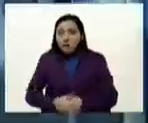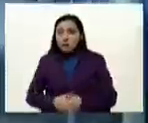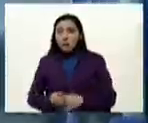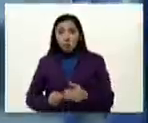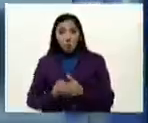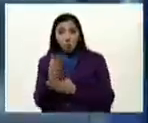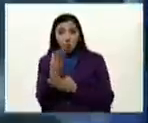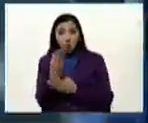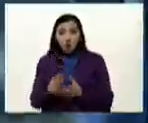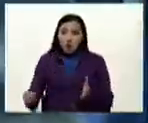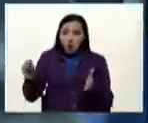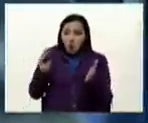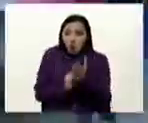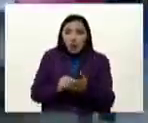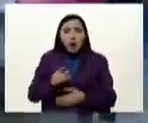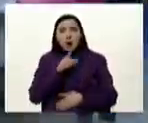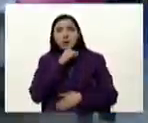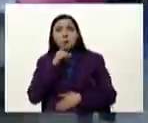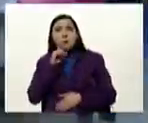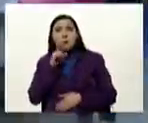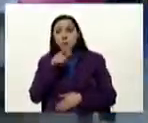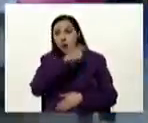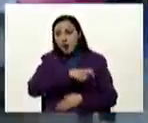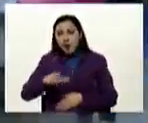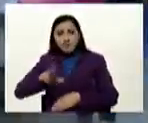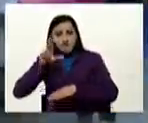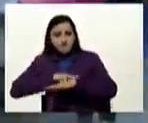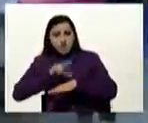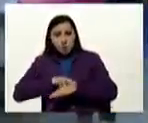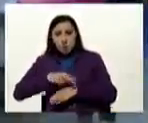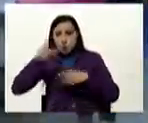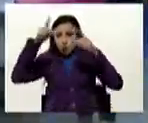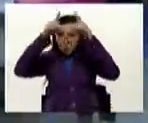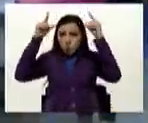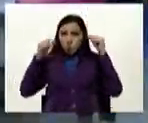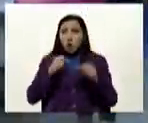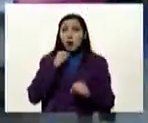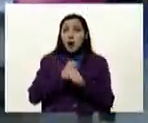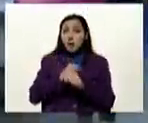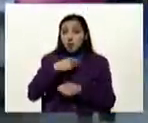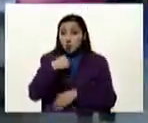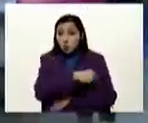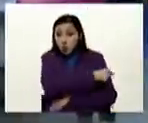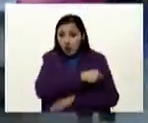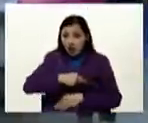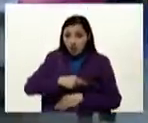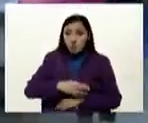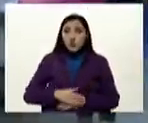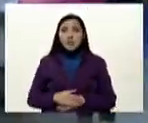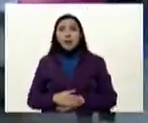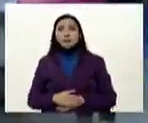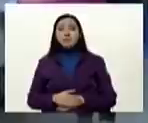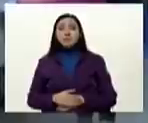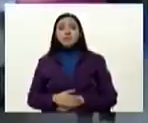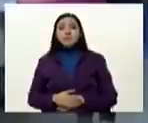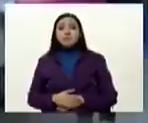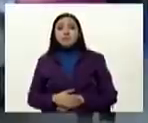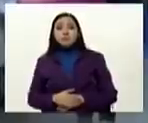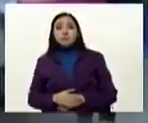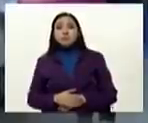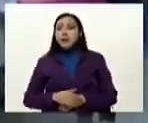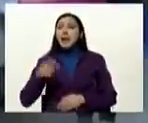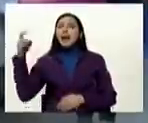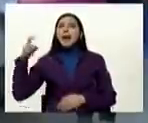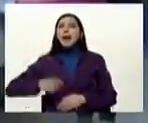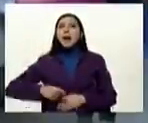reinauguración. En nombre de todos los médicos, enfermeras y trabajadores de la institución, ya que era